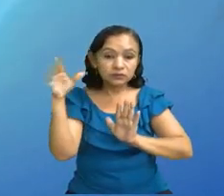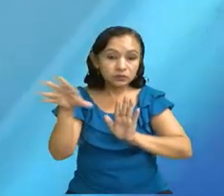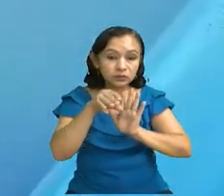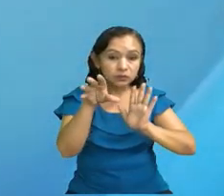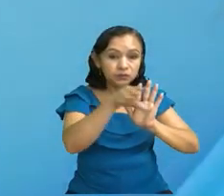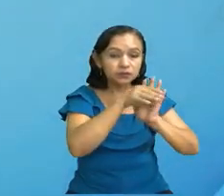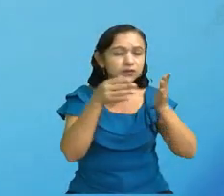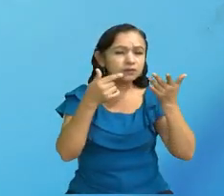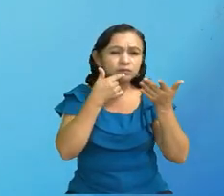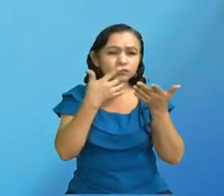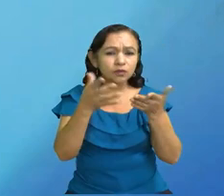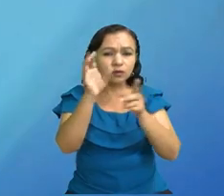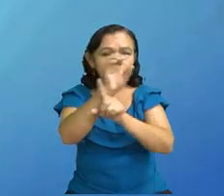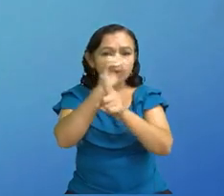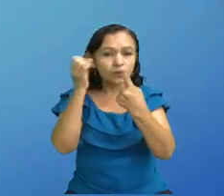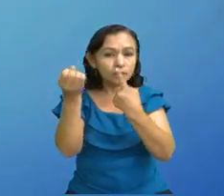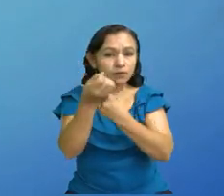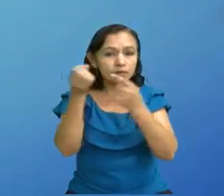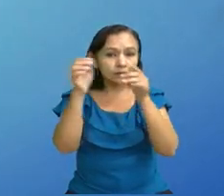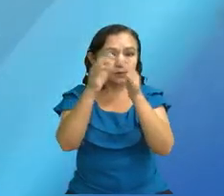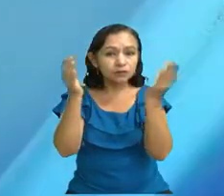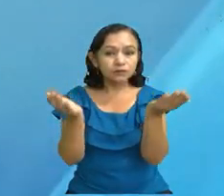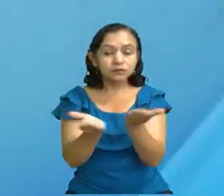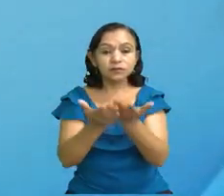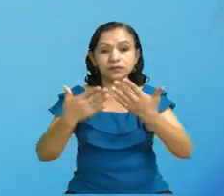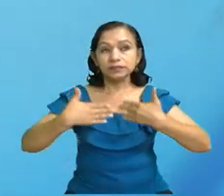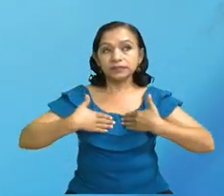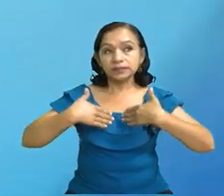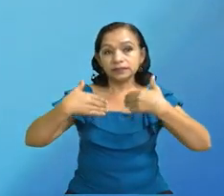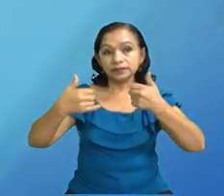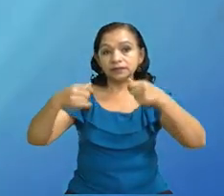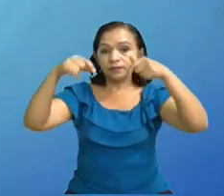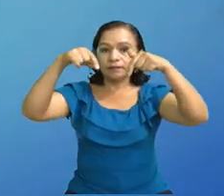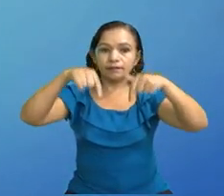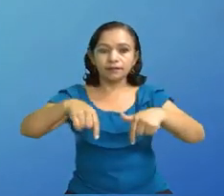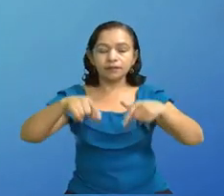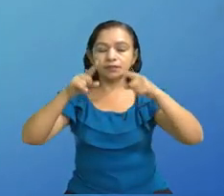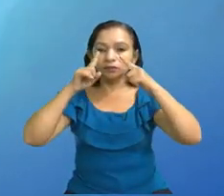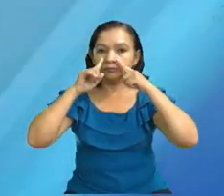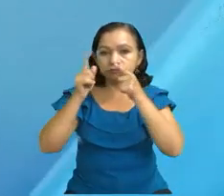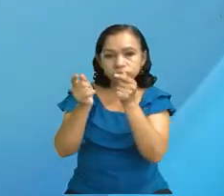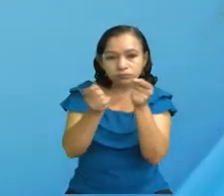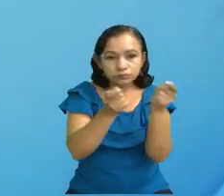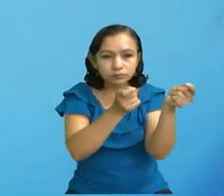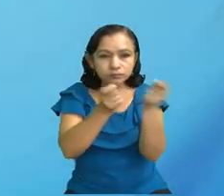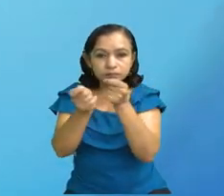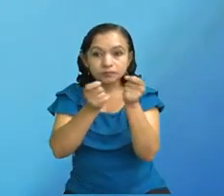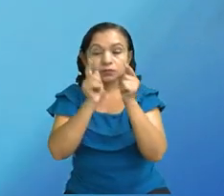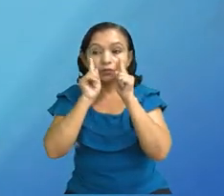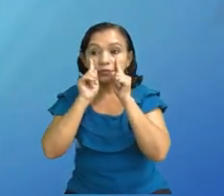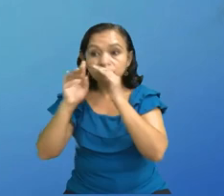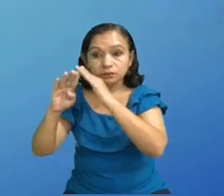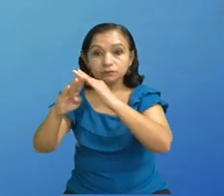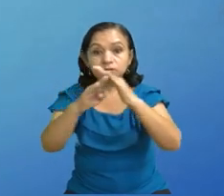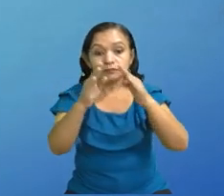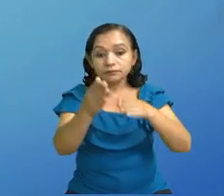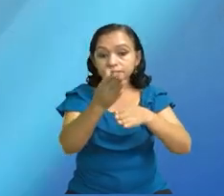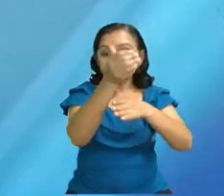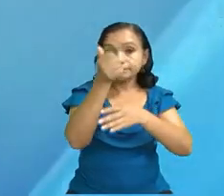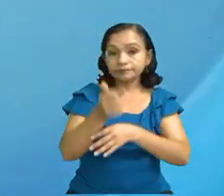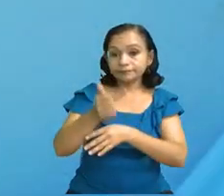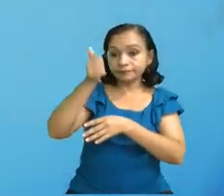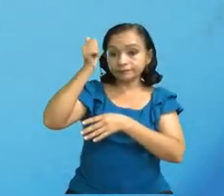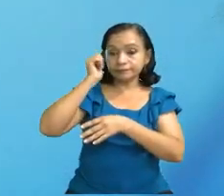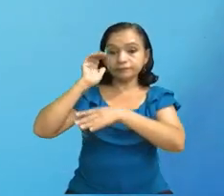la Organización Mundial de la Salud. Aquí estamos muy pendientes, tomando las medidas que ayer se anunciaron. Y